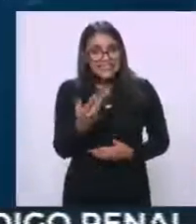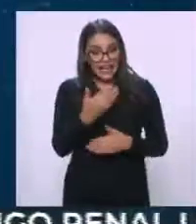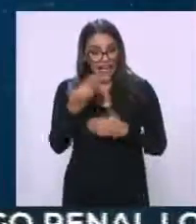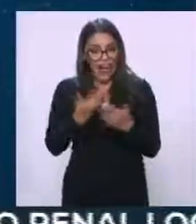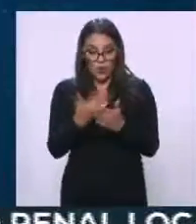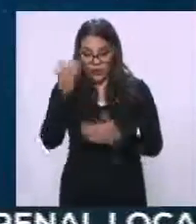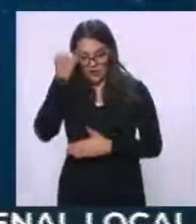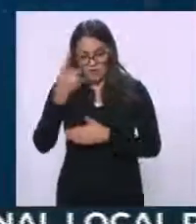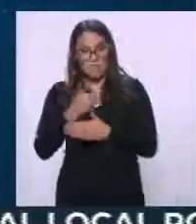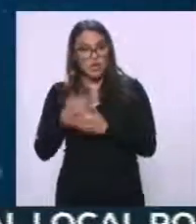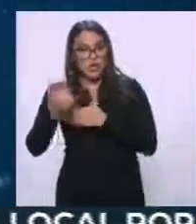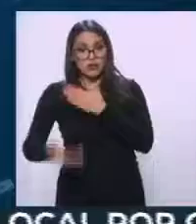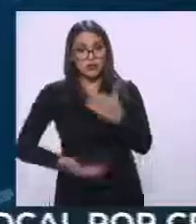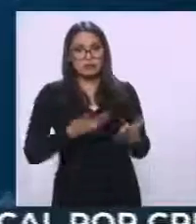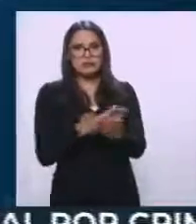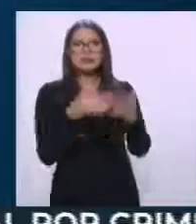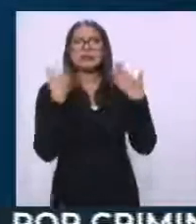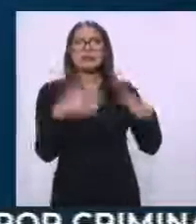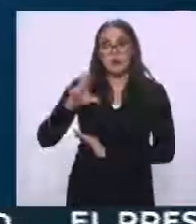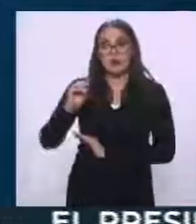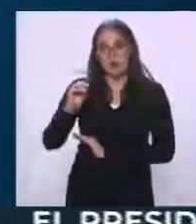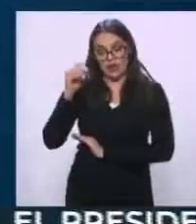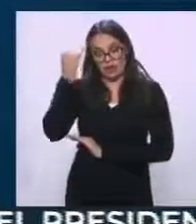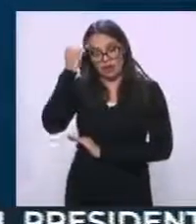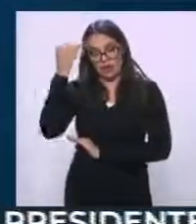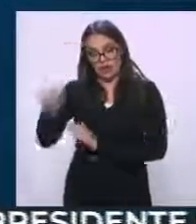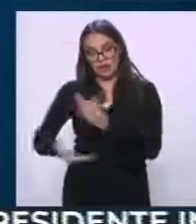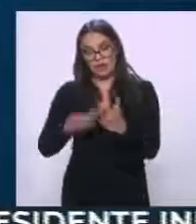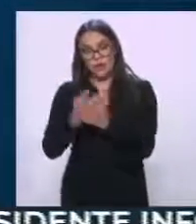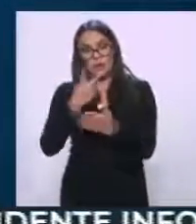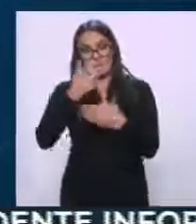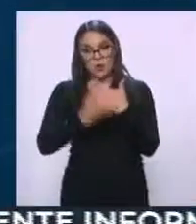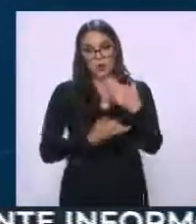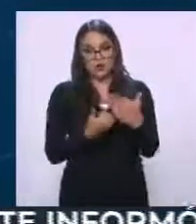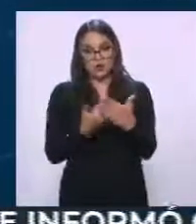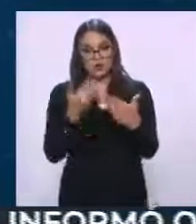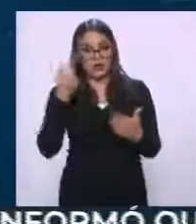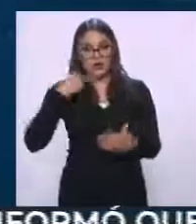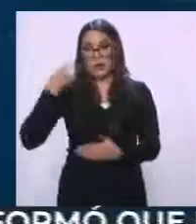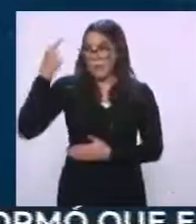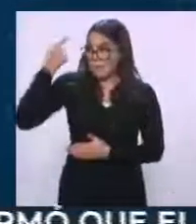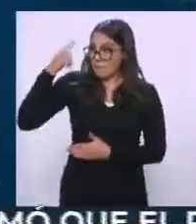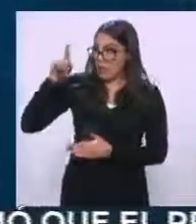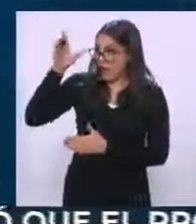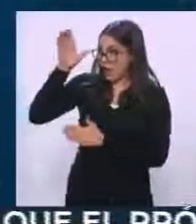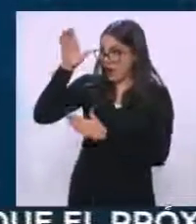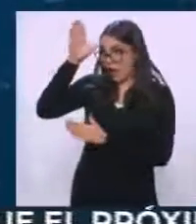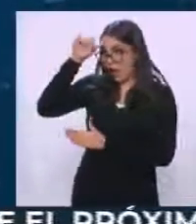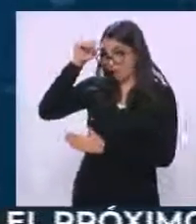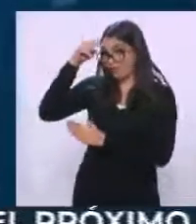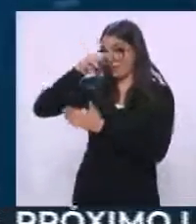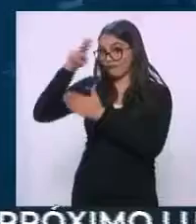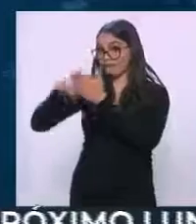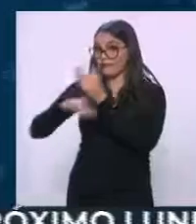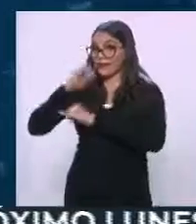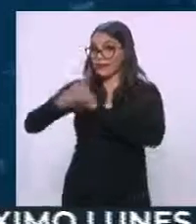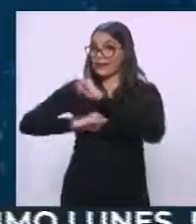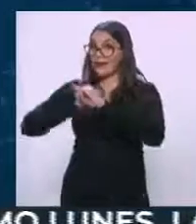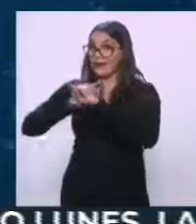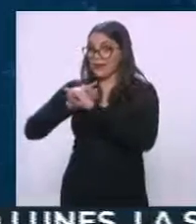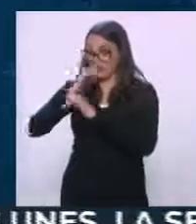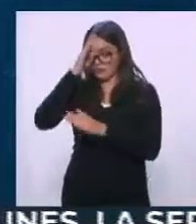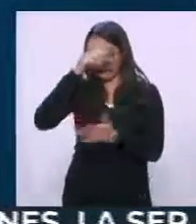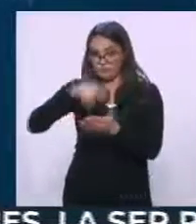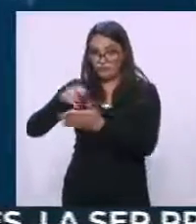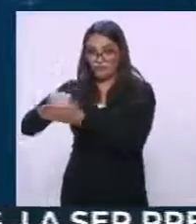lo que señala el ministro en su proyecto es que hay un mandato, en este caso un mandato convencional de estos dos tratados internacionales